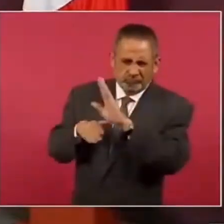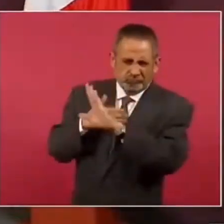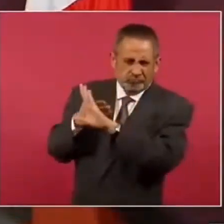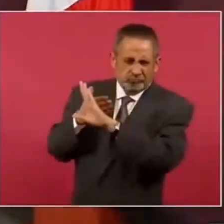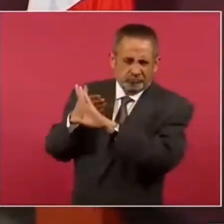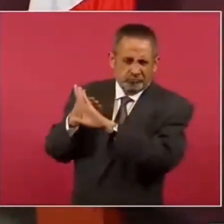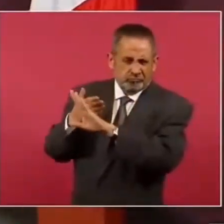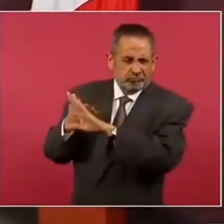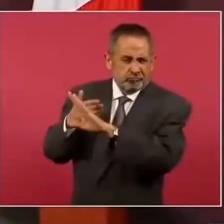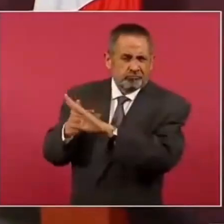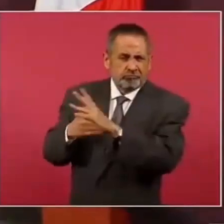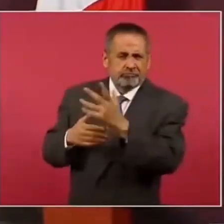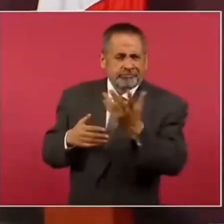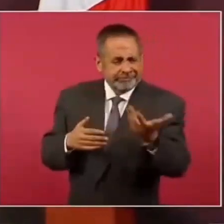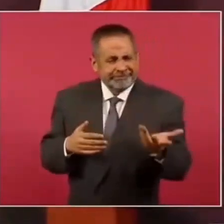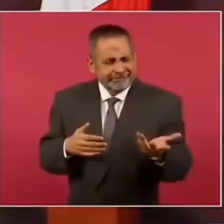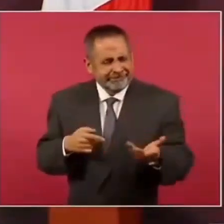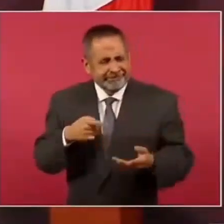de General Cárdenas.